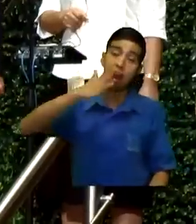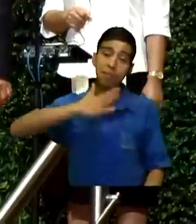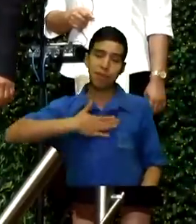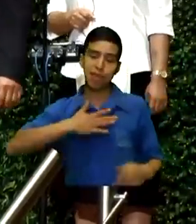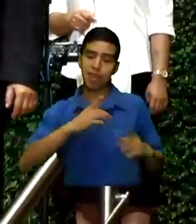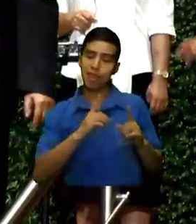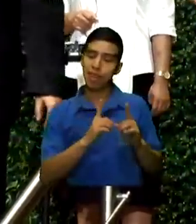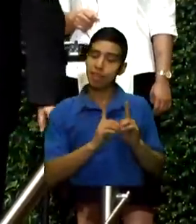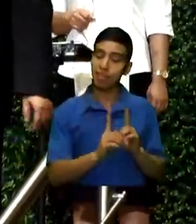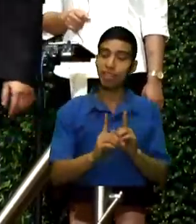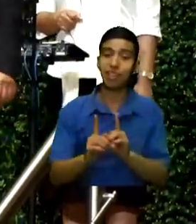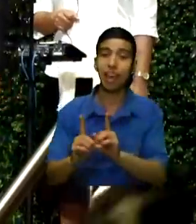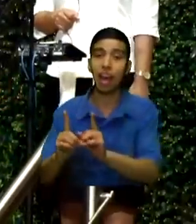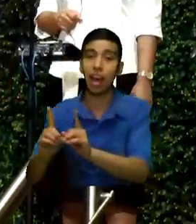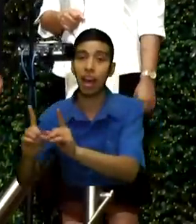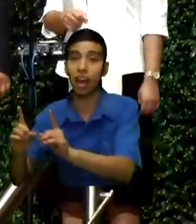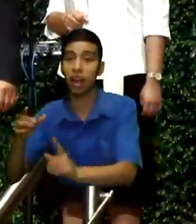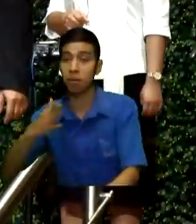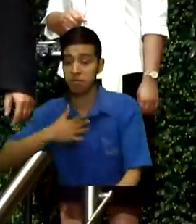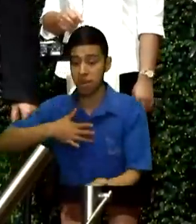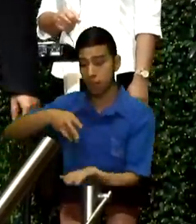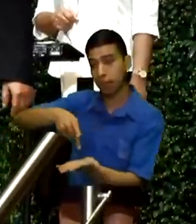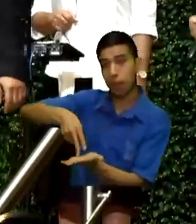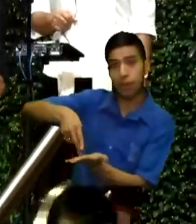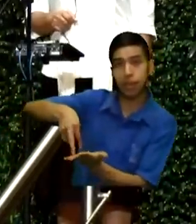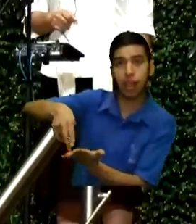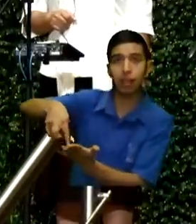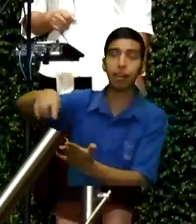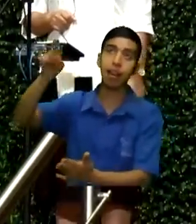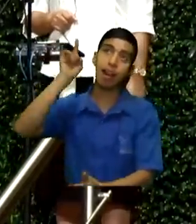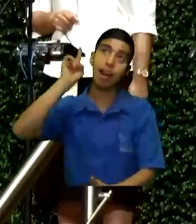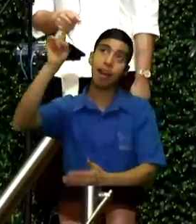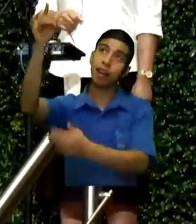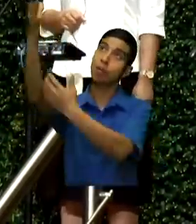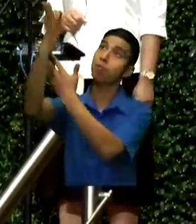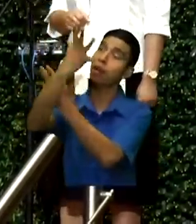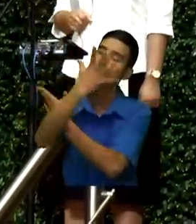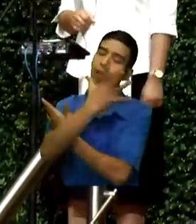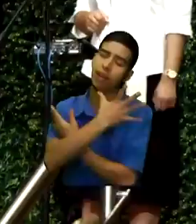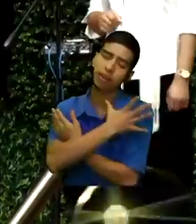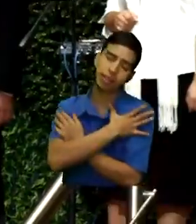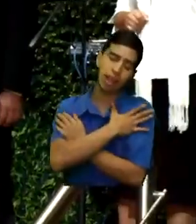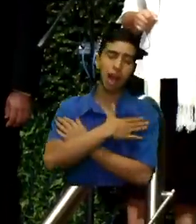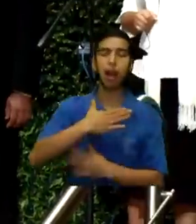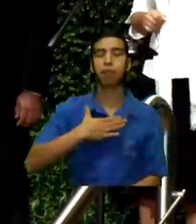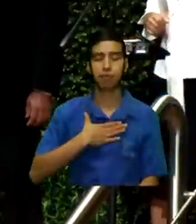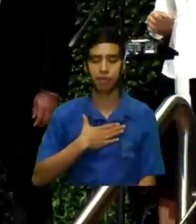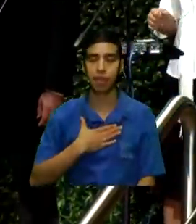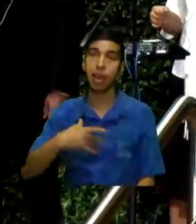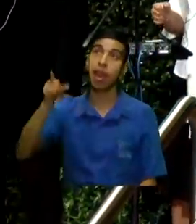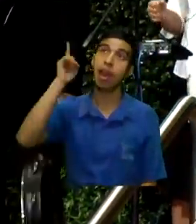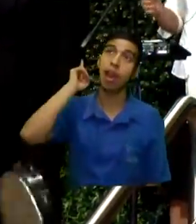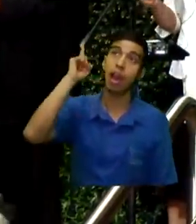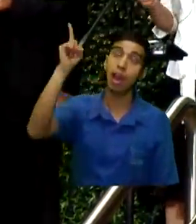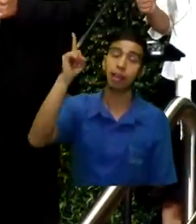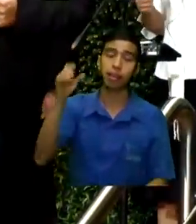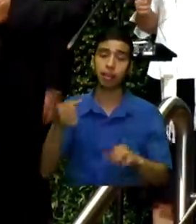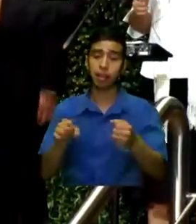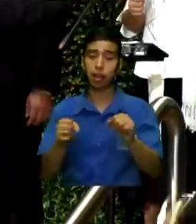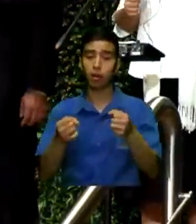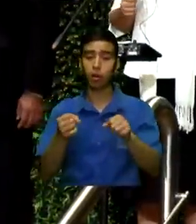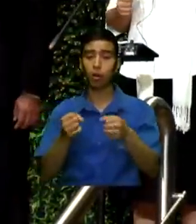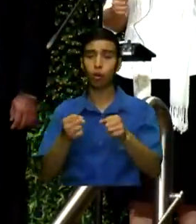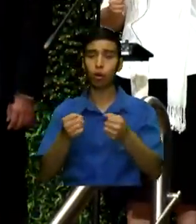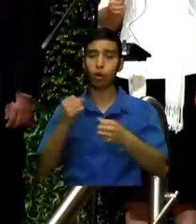el que guía mis pasos, el que extiende sus brazos por los